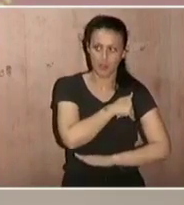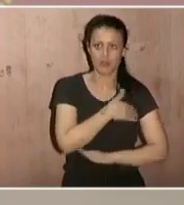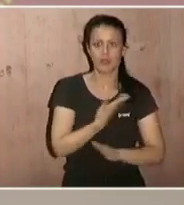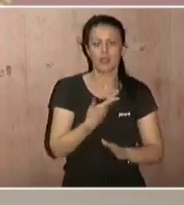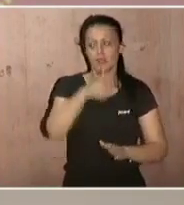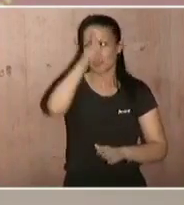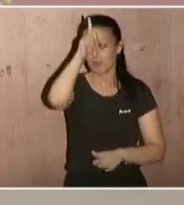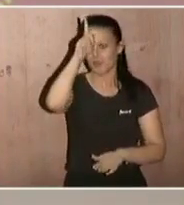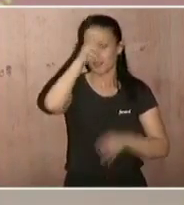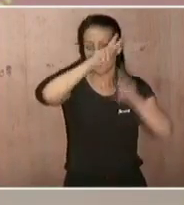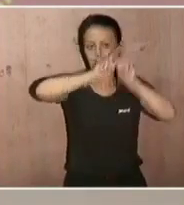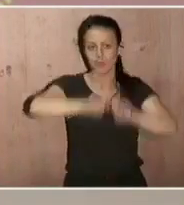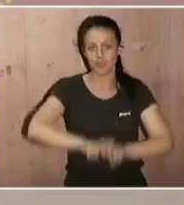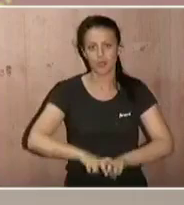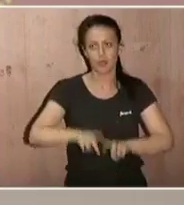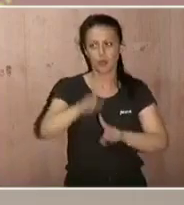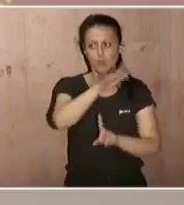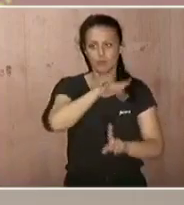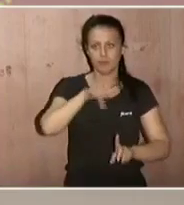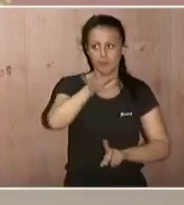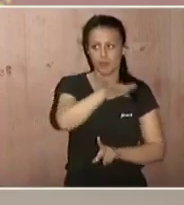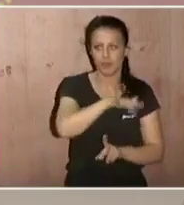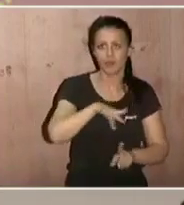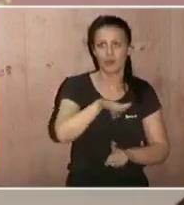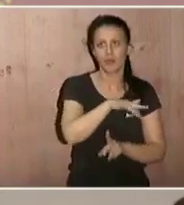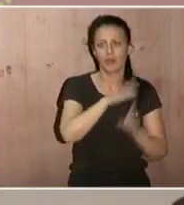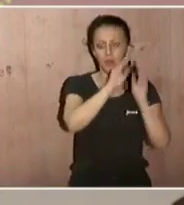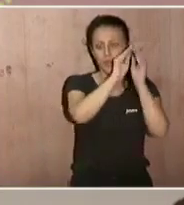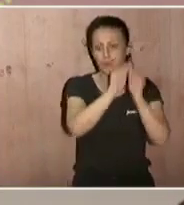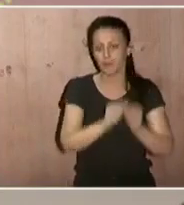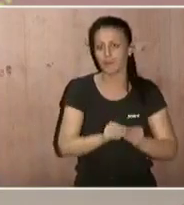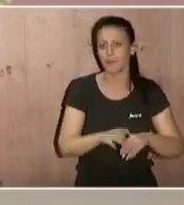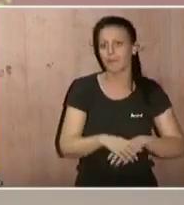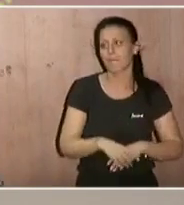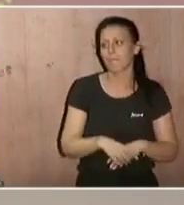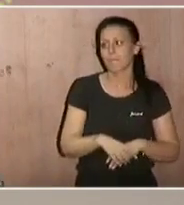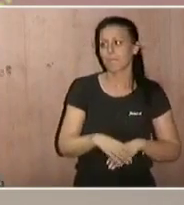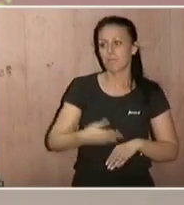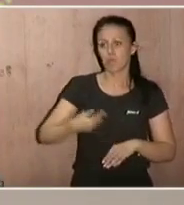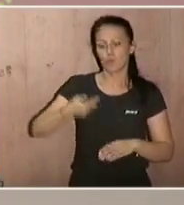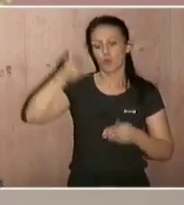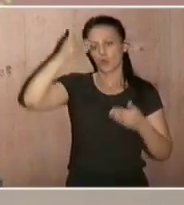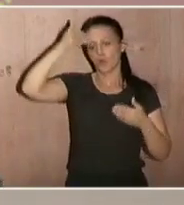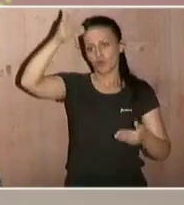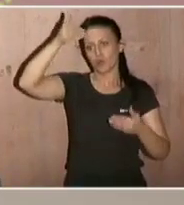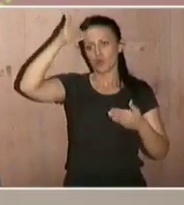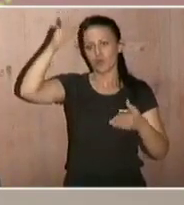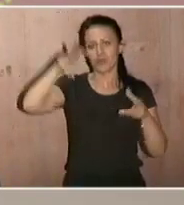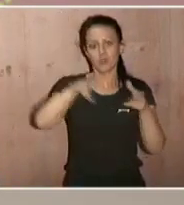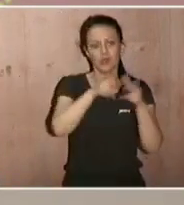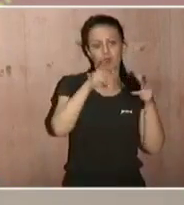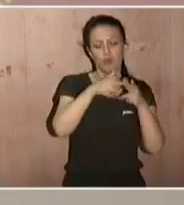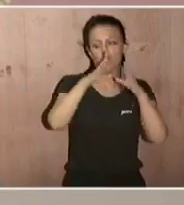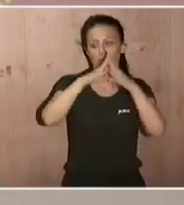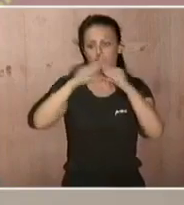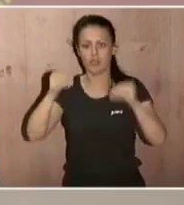de Investigación Espacial y Planificación Regional, de otras prestigiosas asociaciones e institutos de Francia, Italia o Brasil,